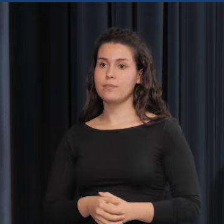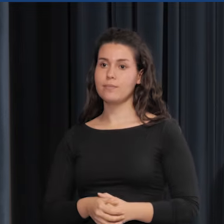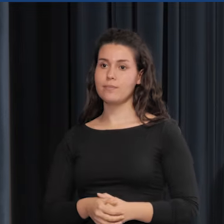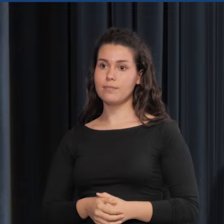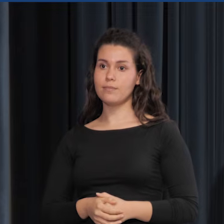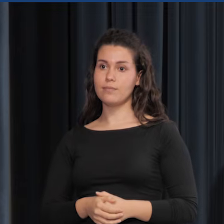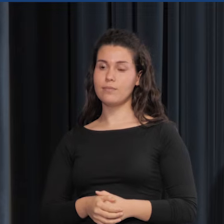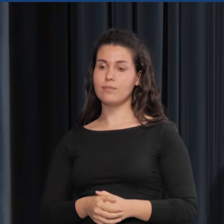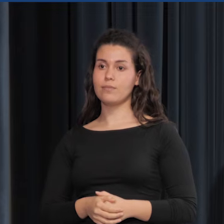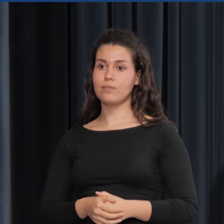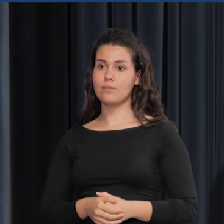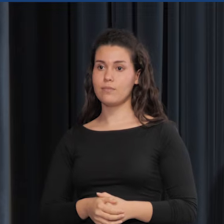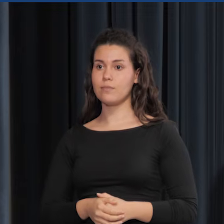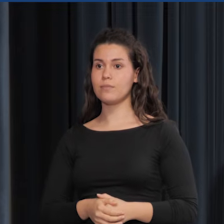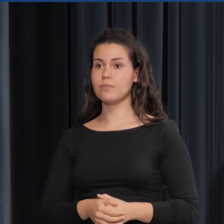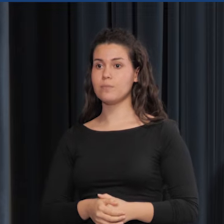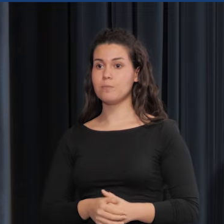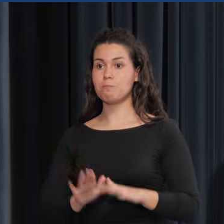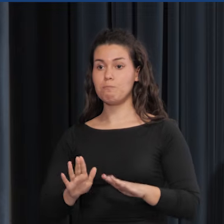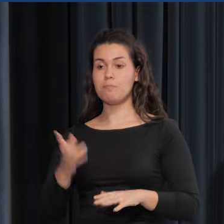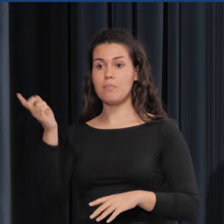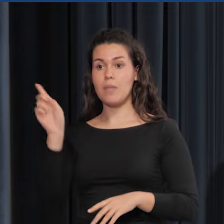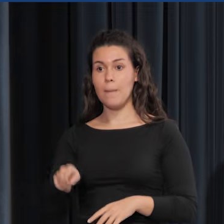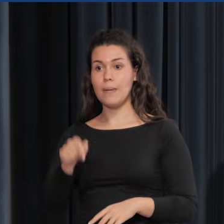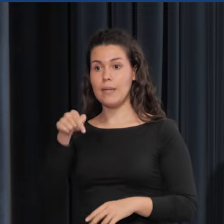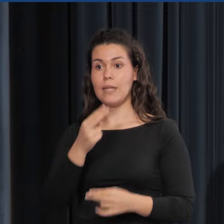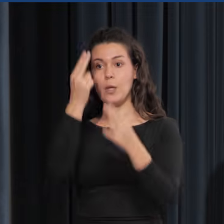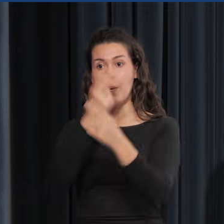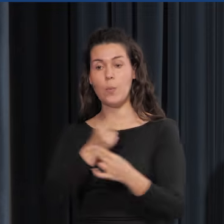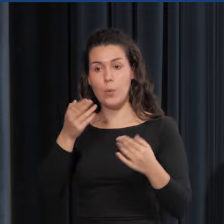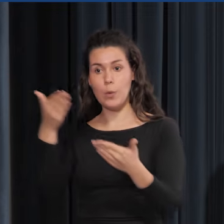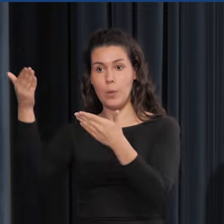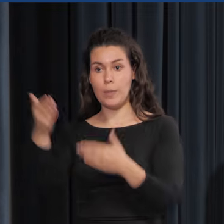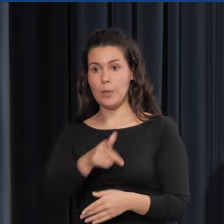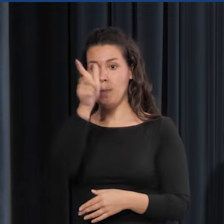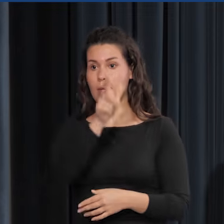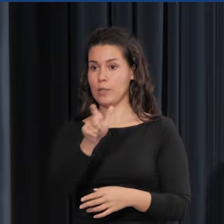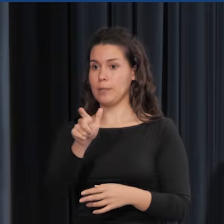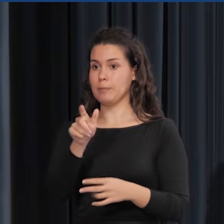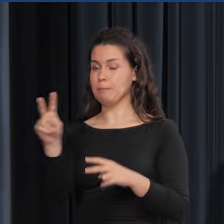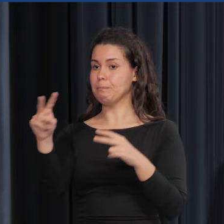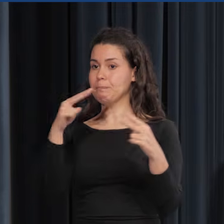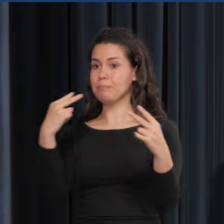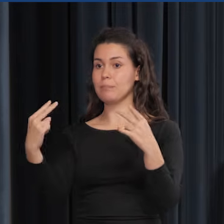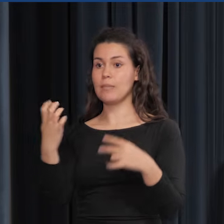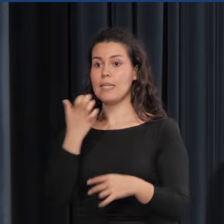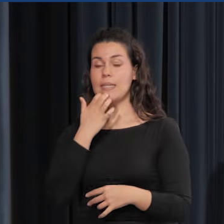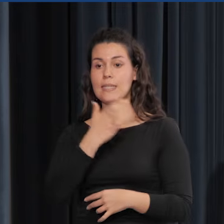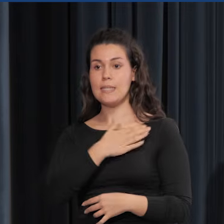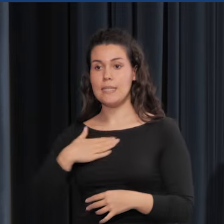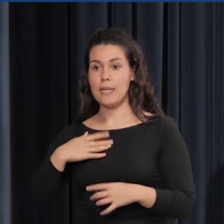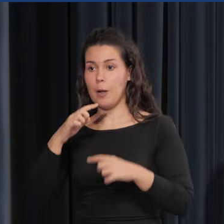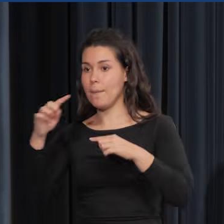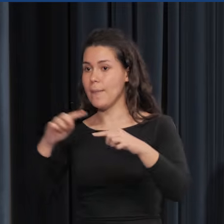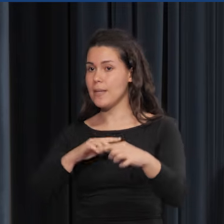Y bueno, también hago la invitación al público que nos ve, que si quiere hacernos llegar